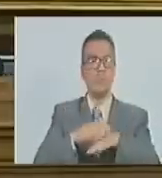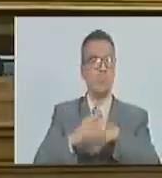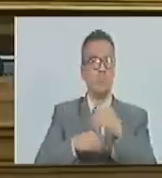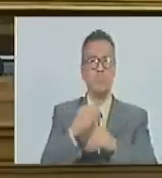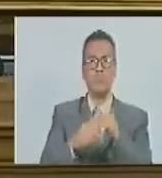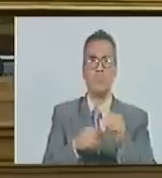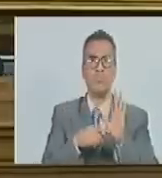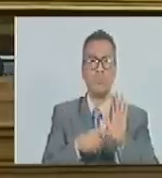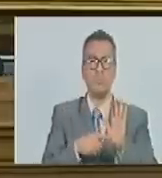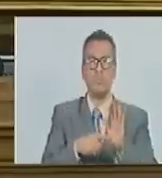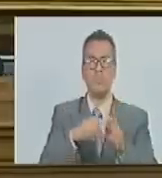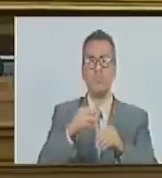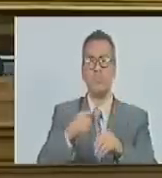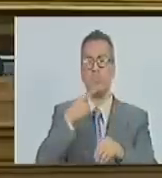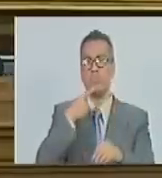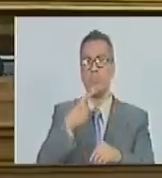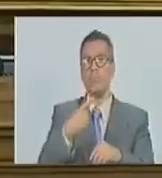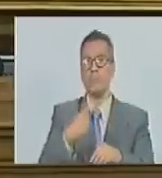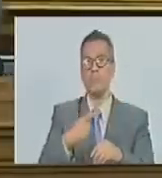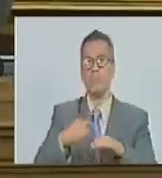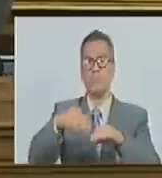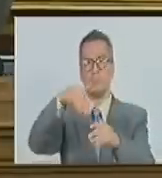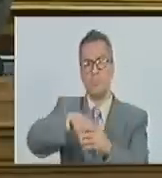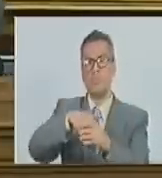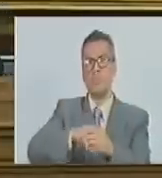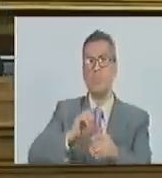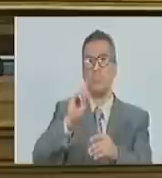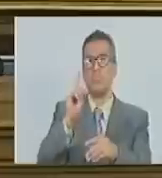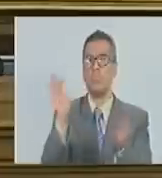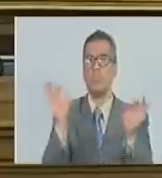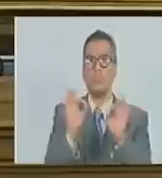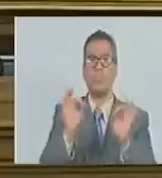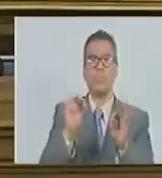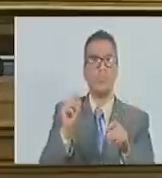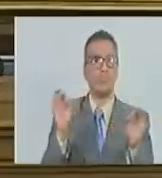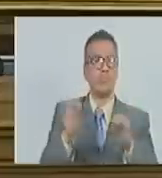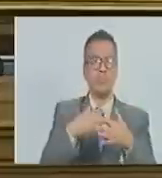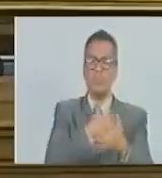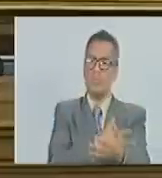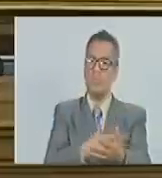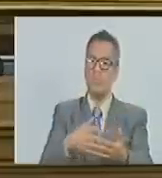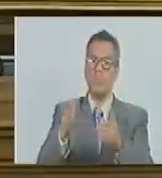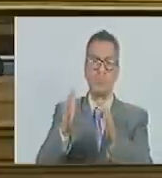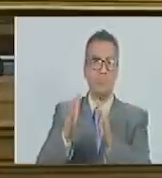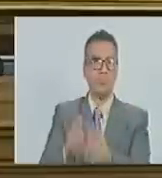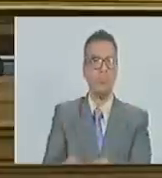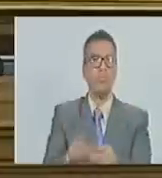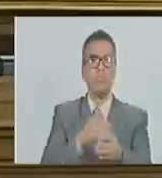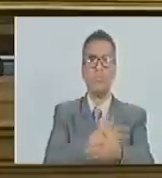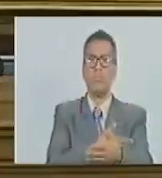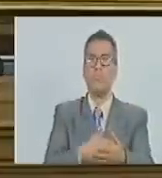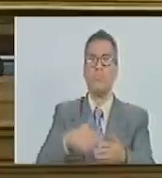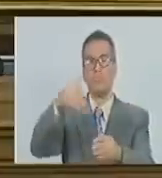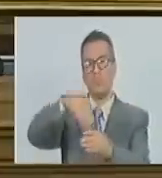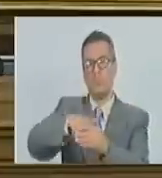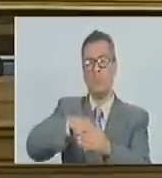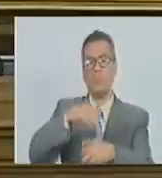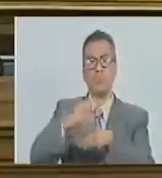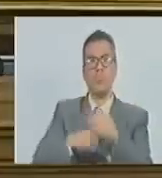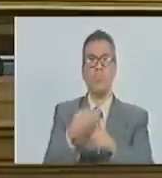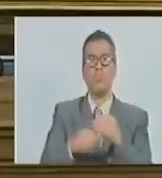reflejo de lo que señala el voto popular. Ni una vez. Millones y millones y millones de votos